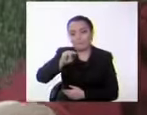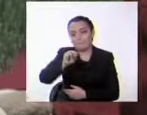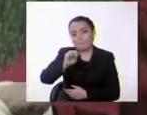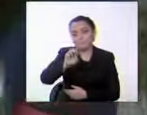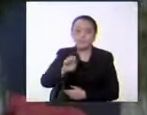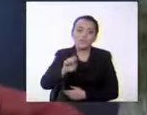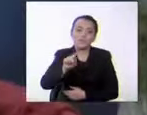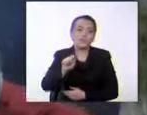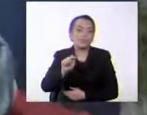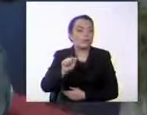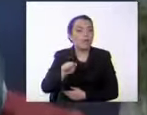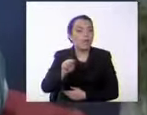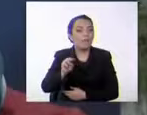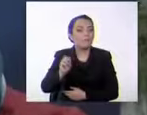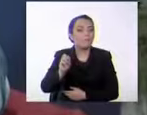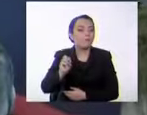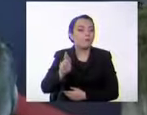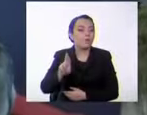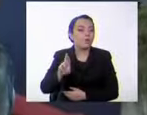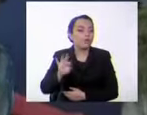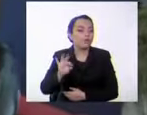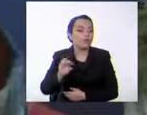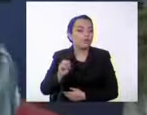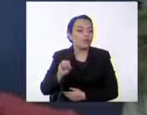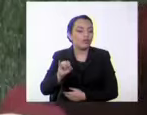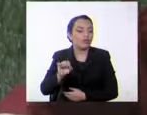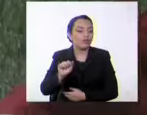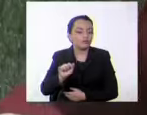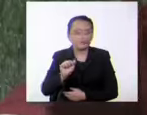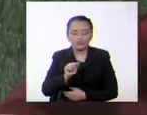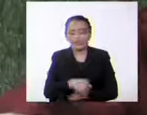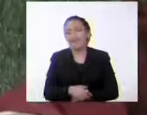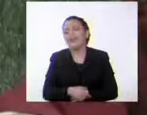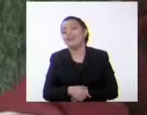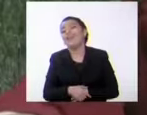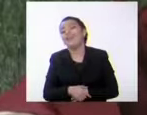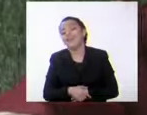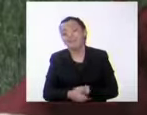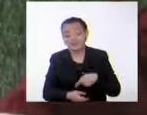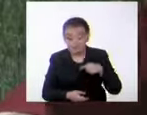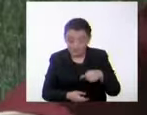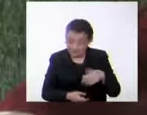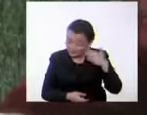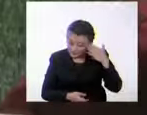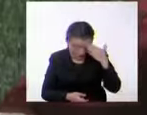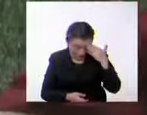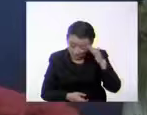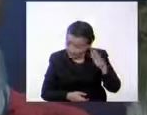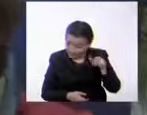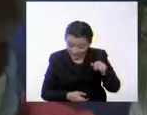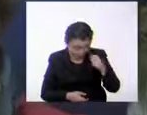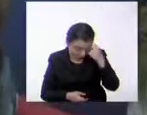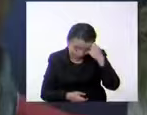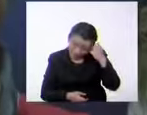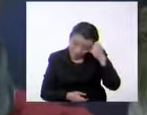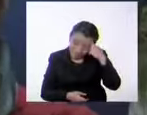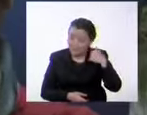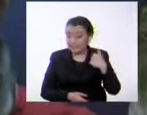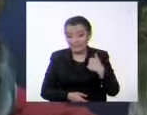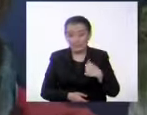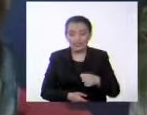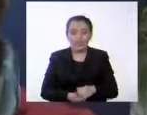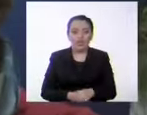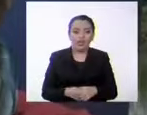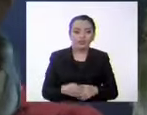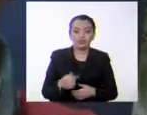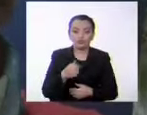metamorfosis. Aún tienes mucho por aprender, pequeña aprendiz. Además